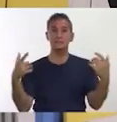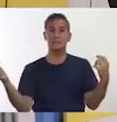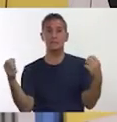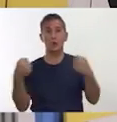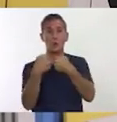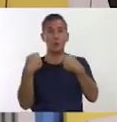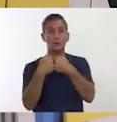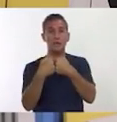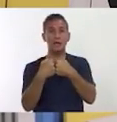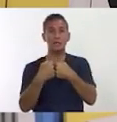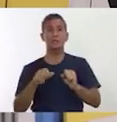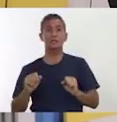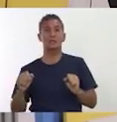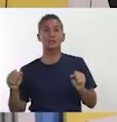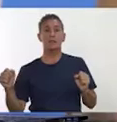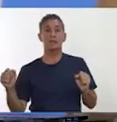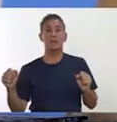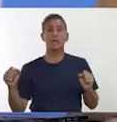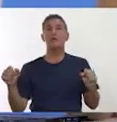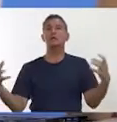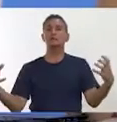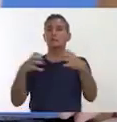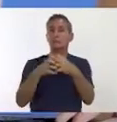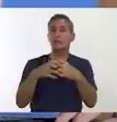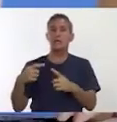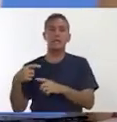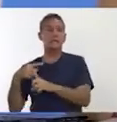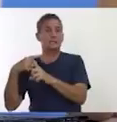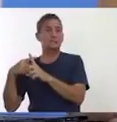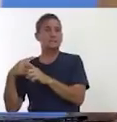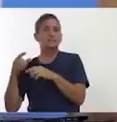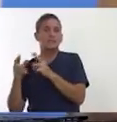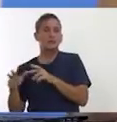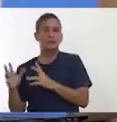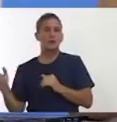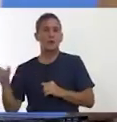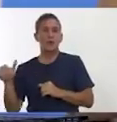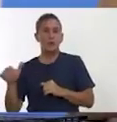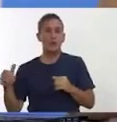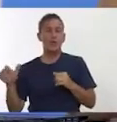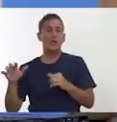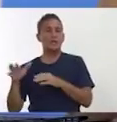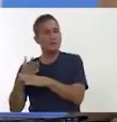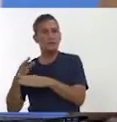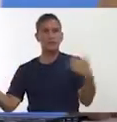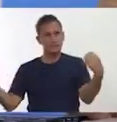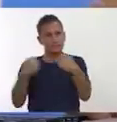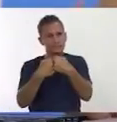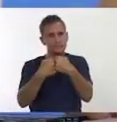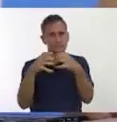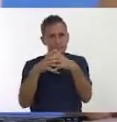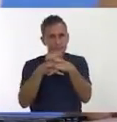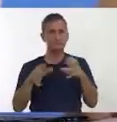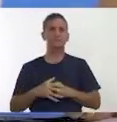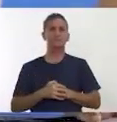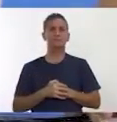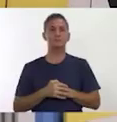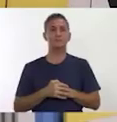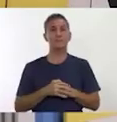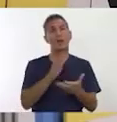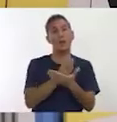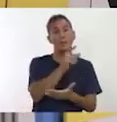las fuerzas son atractivas. Cargas de signos contrarios se atraen, cargas de signos iguales se